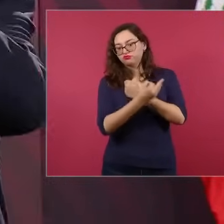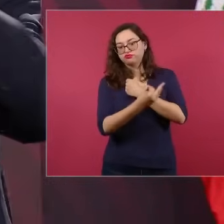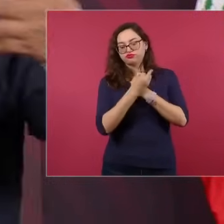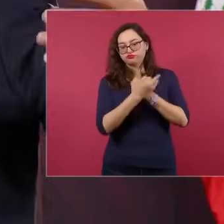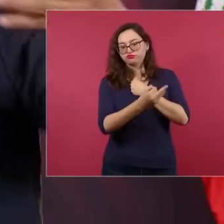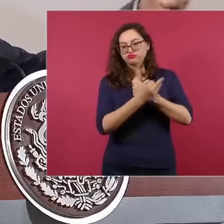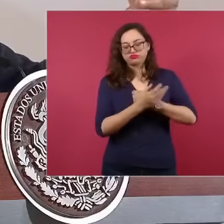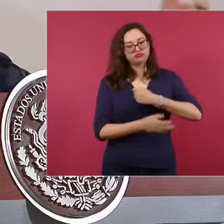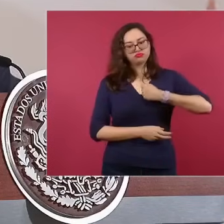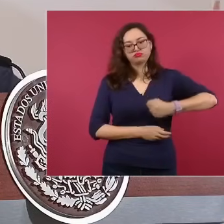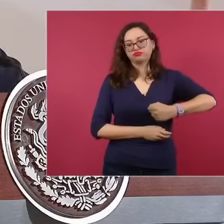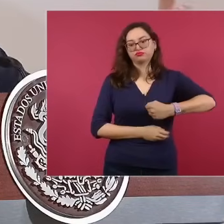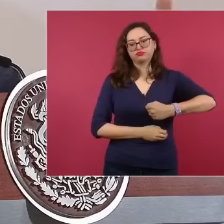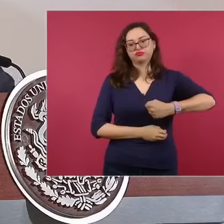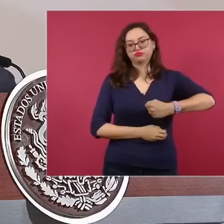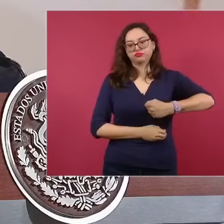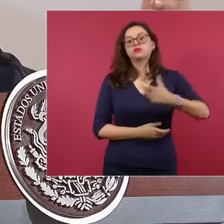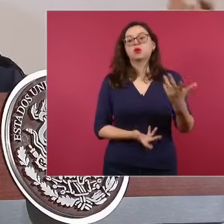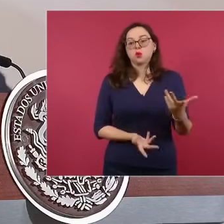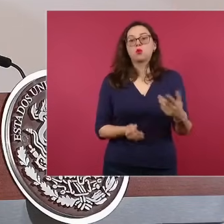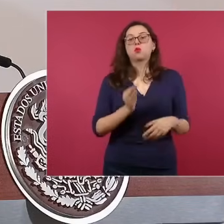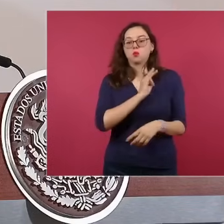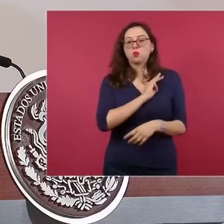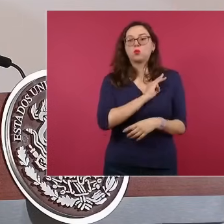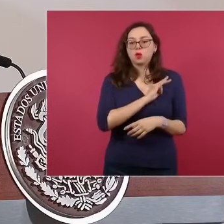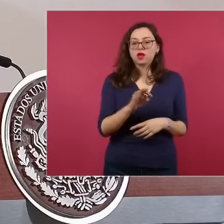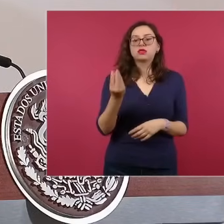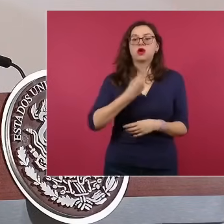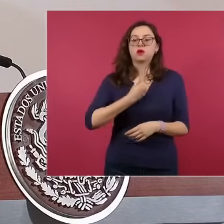Eso es lo que permite que no lo destruyan.